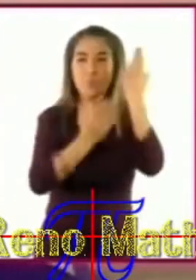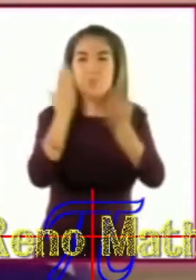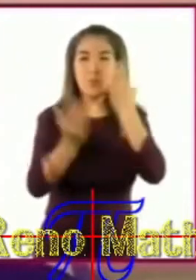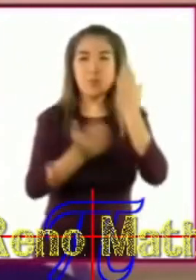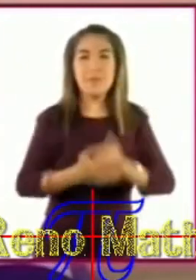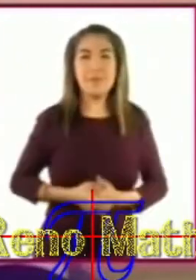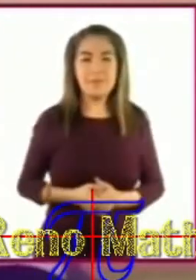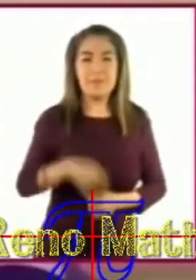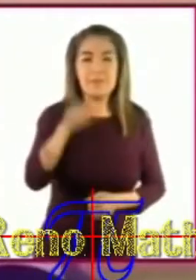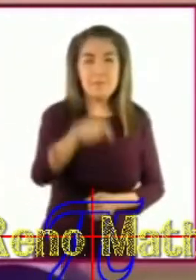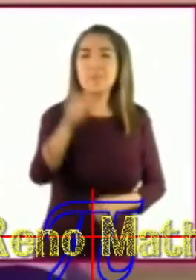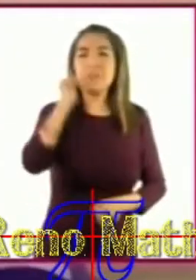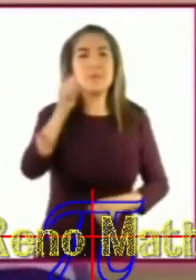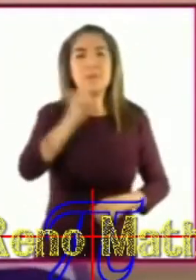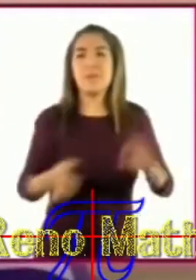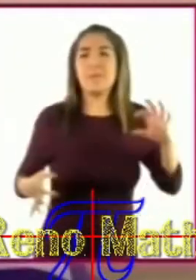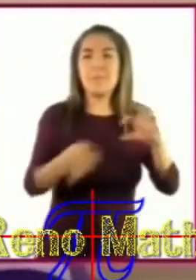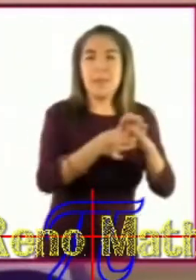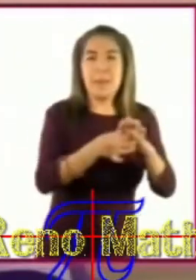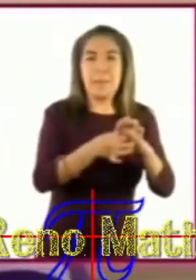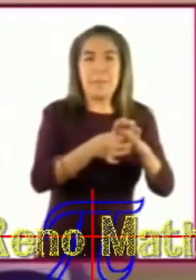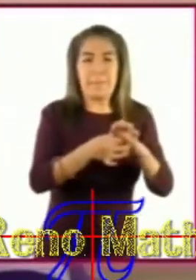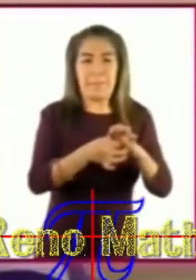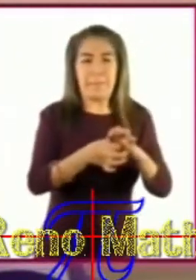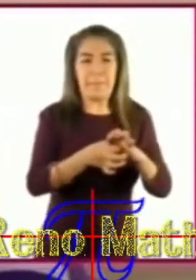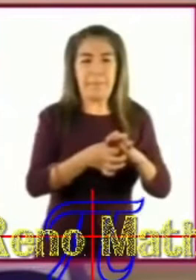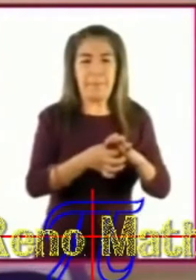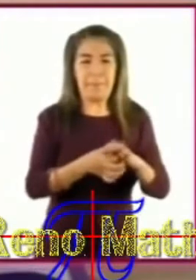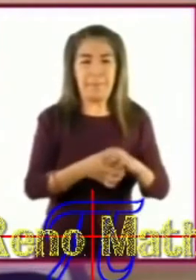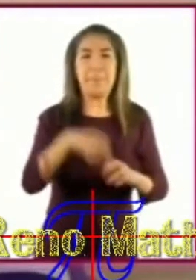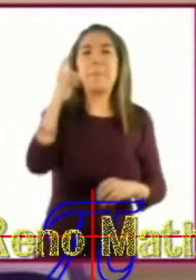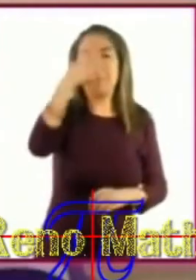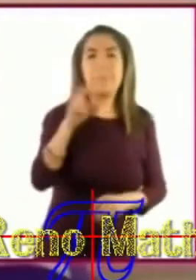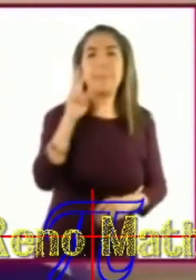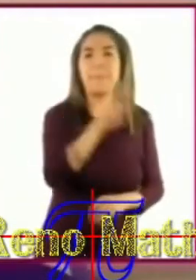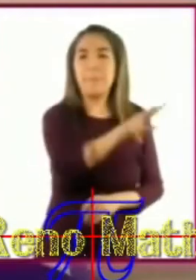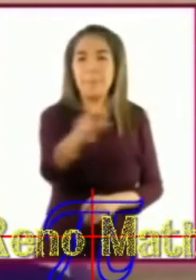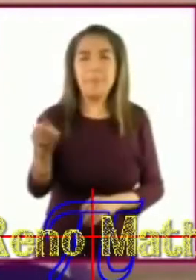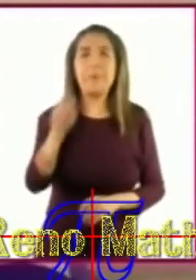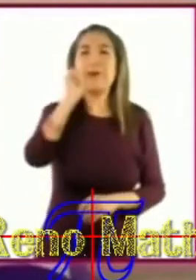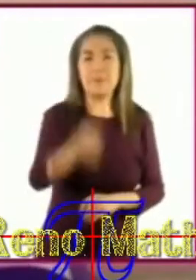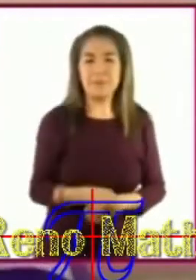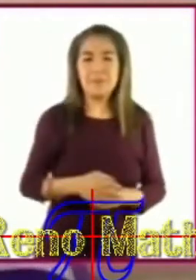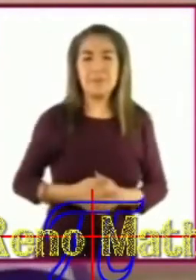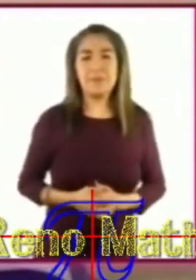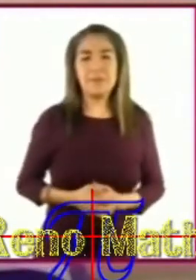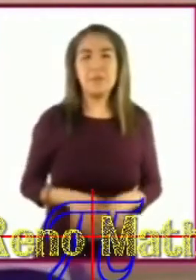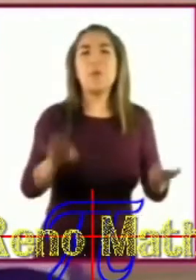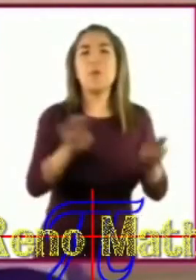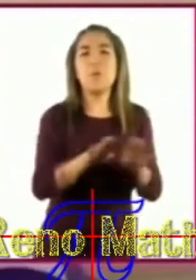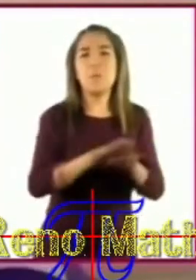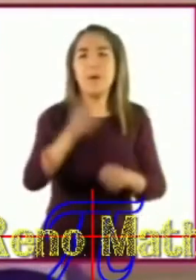y siempre vinculada a generar algo en quien la esté mirando, ¿no? Ya sea